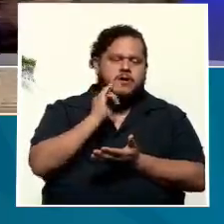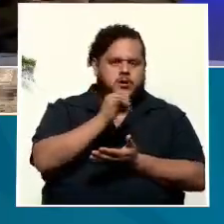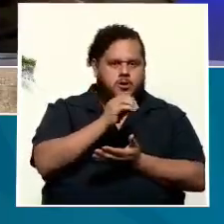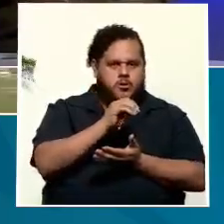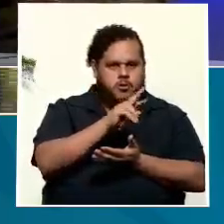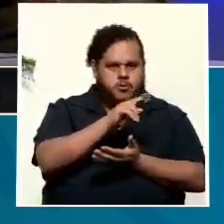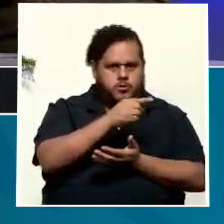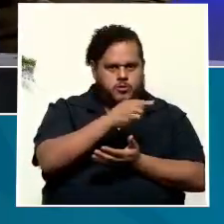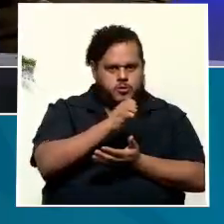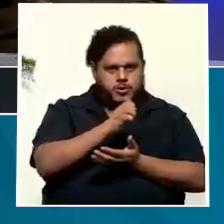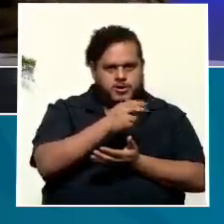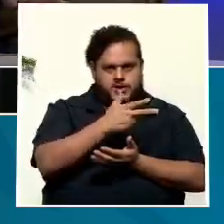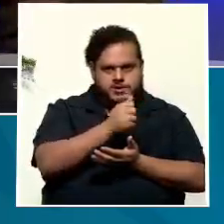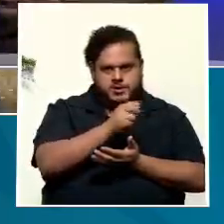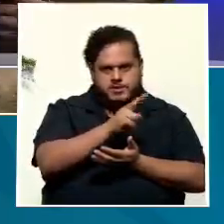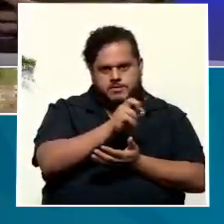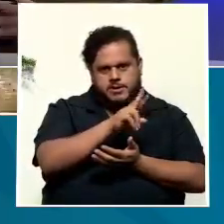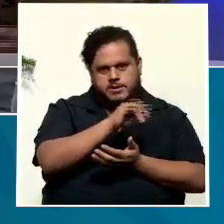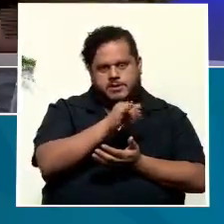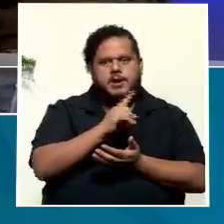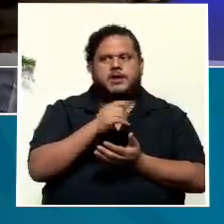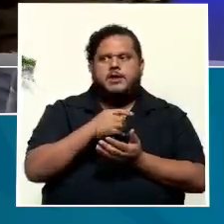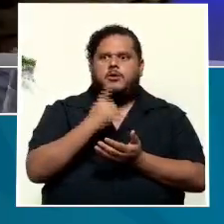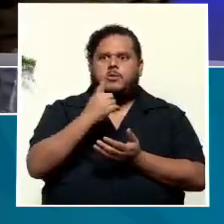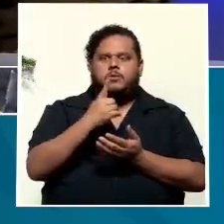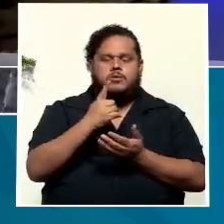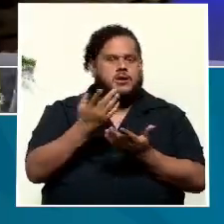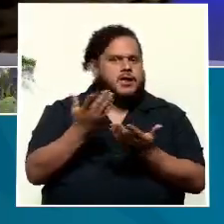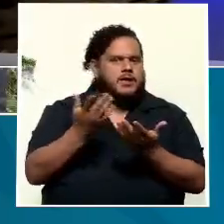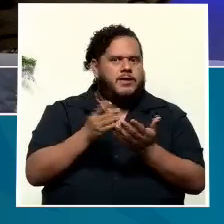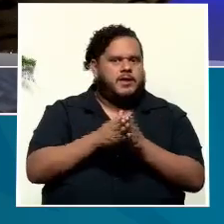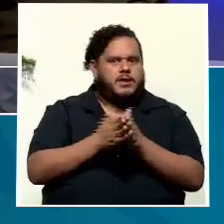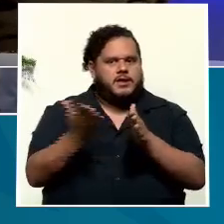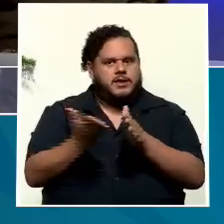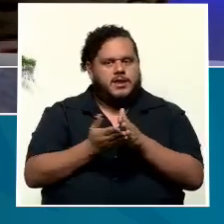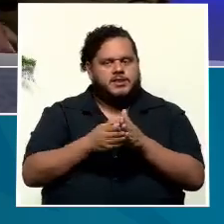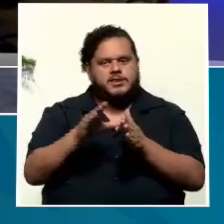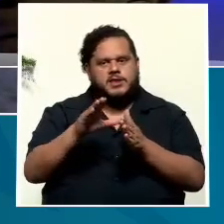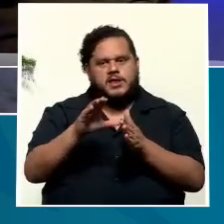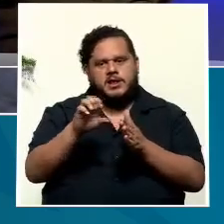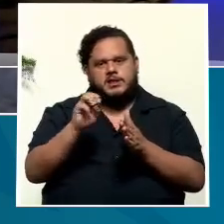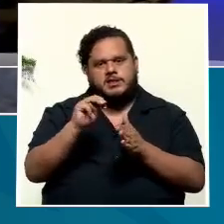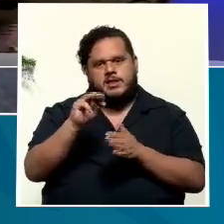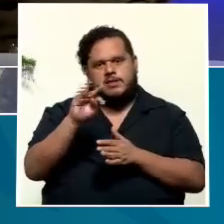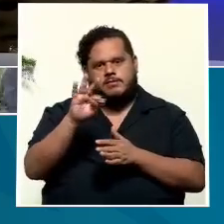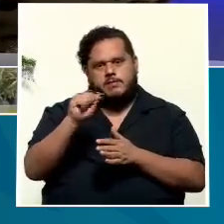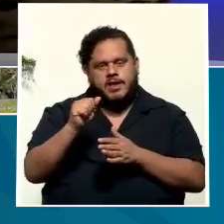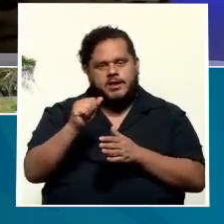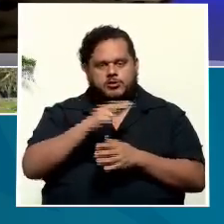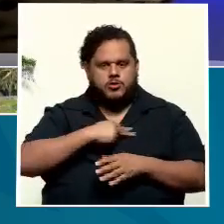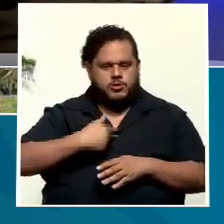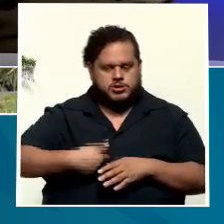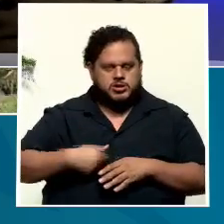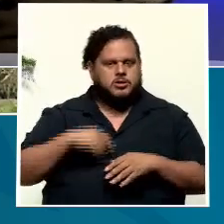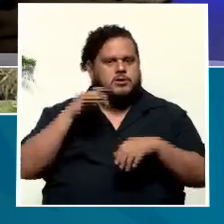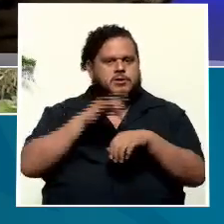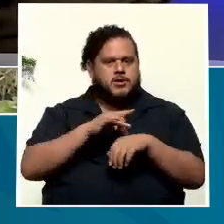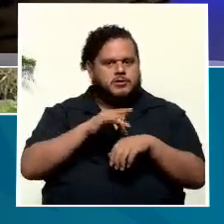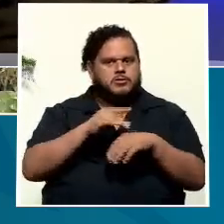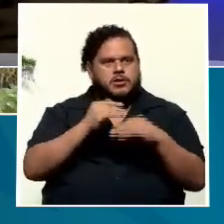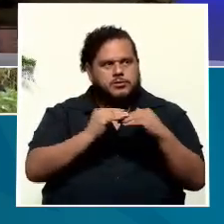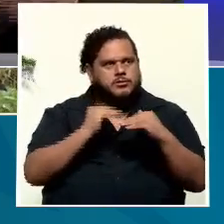en medio de un escándalo también muy grande, que era el escándalo del cemento chino, que había tocado jerarcas de la